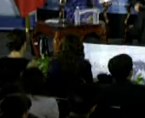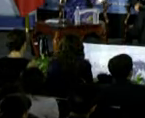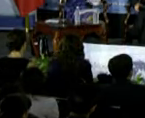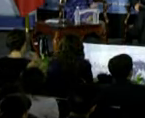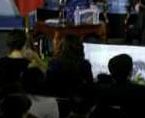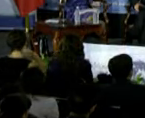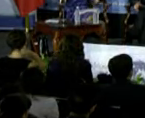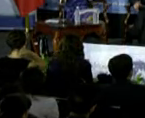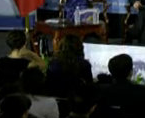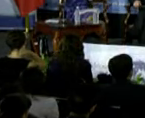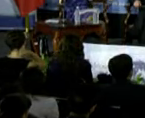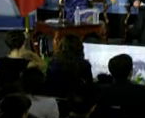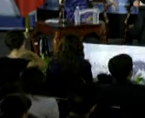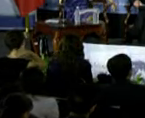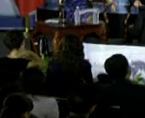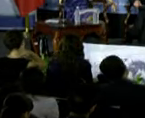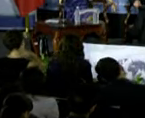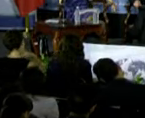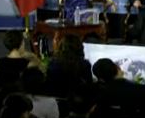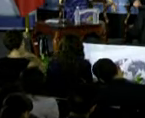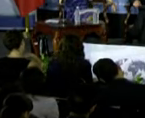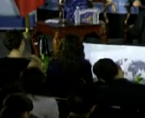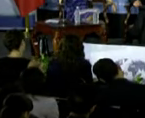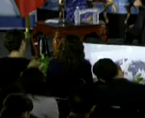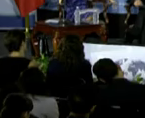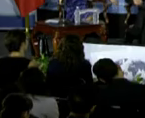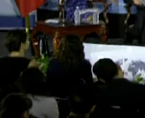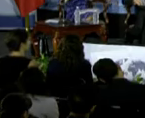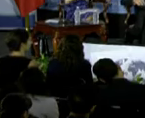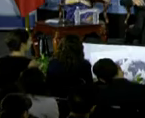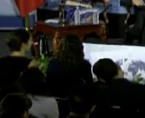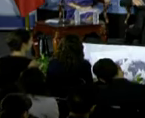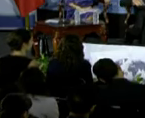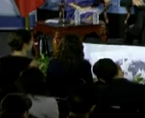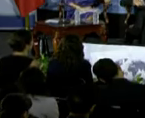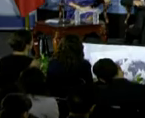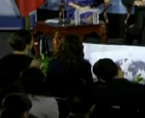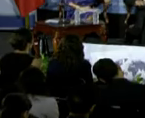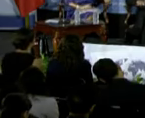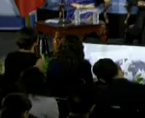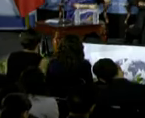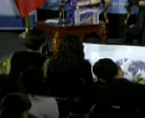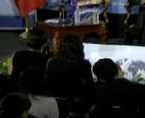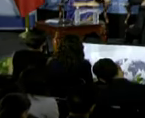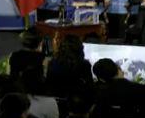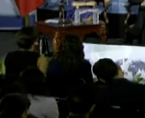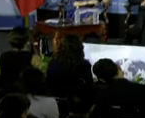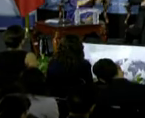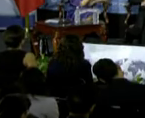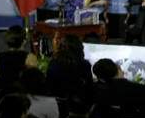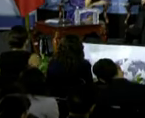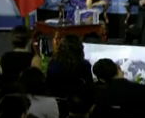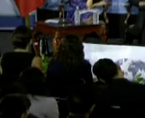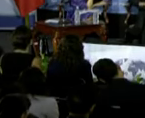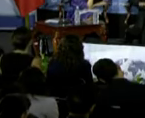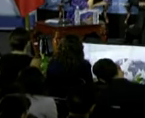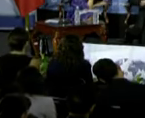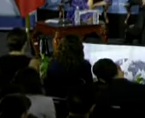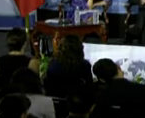retomo algo que estaba diciendo Ana María. Y a nivel internacional, a nivel de Naciones Unidas,